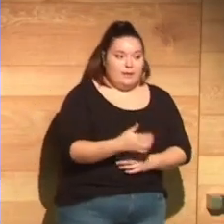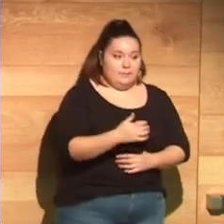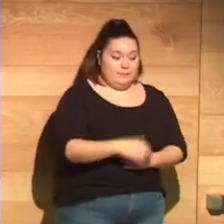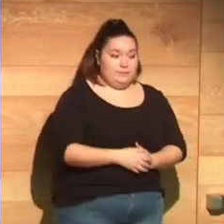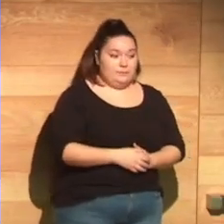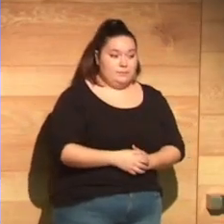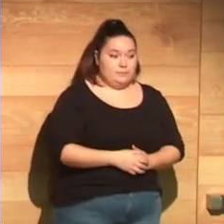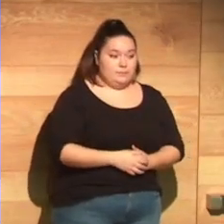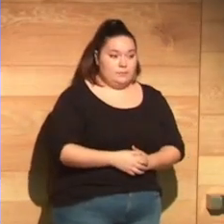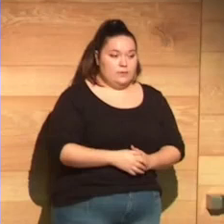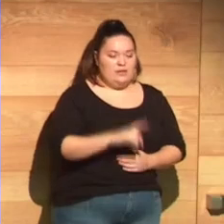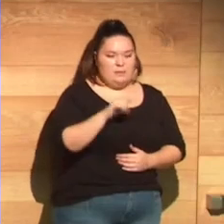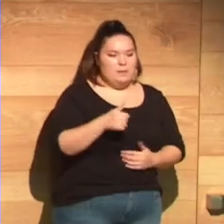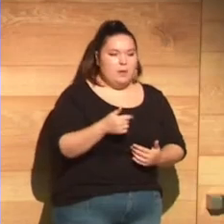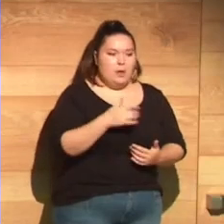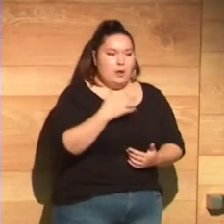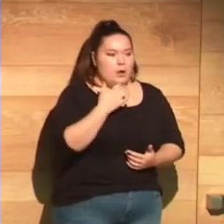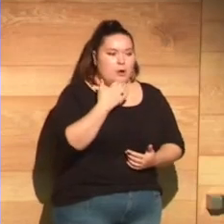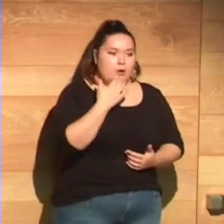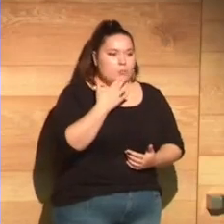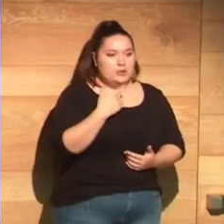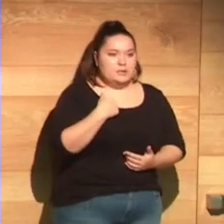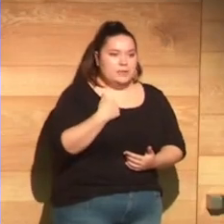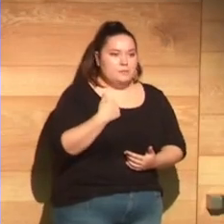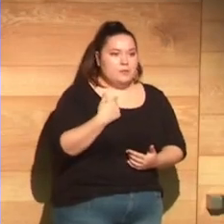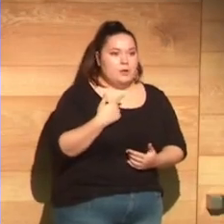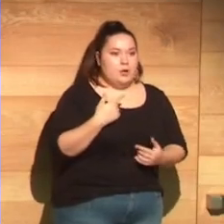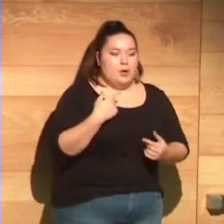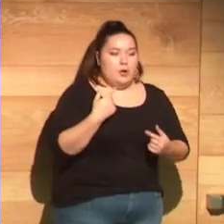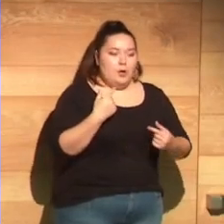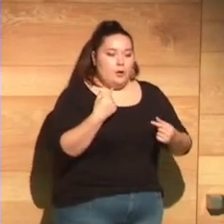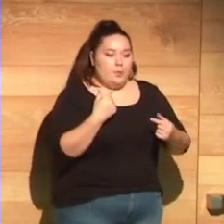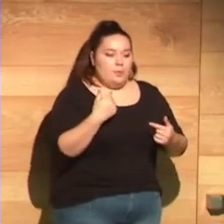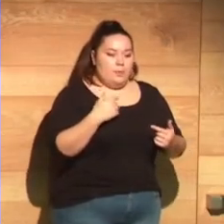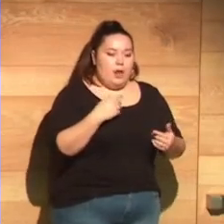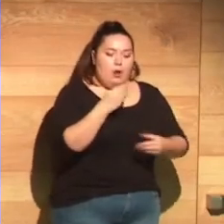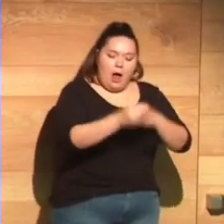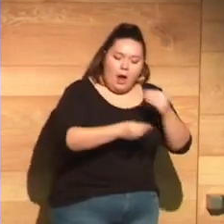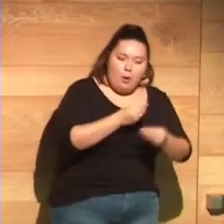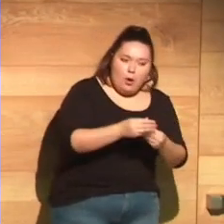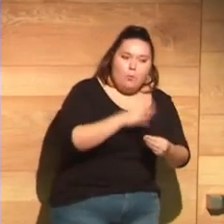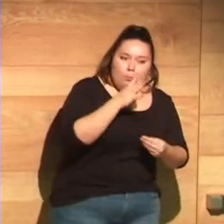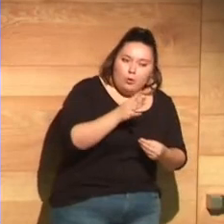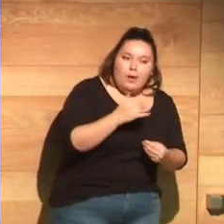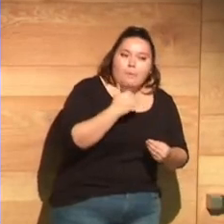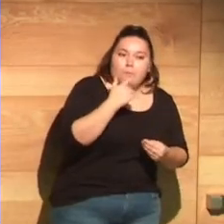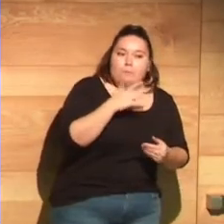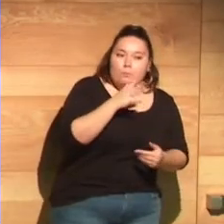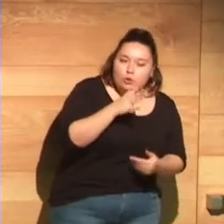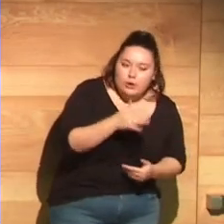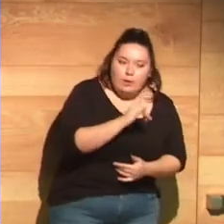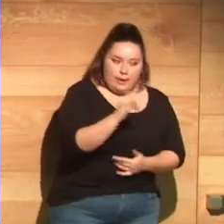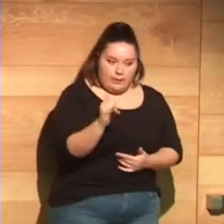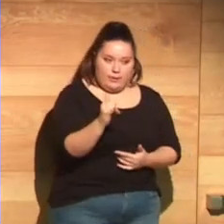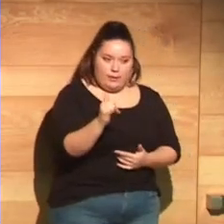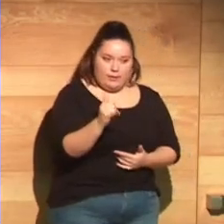primera. En tercera ya te empiezas a permitir juicio. Sin embargo, en primera tú te autojustificas, porque es que todos nos justificamos las